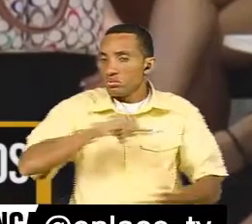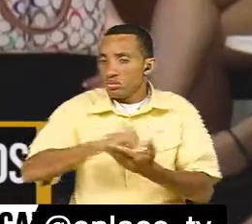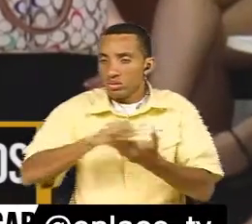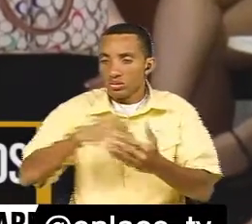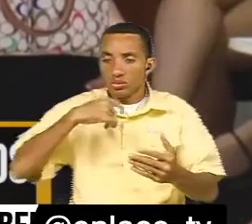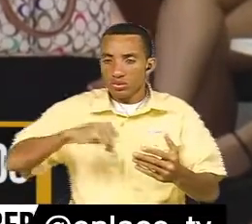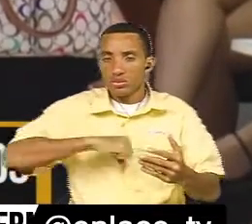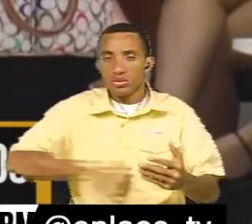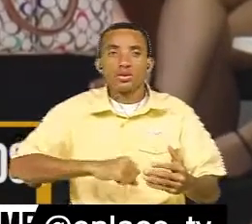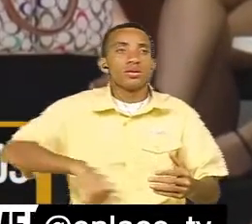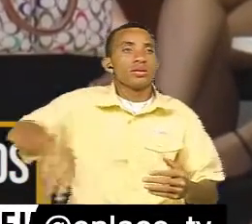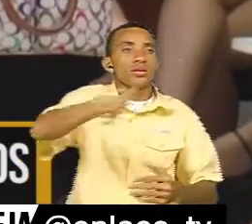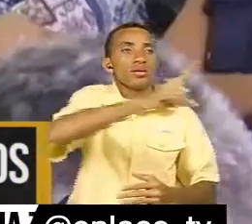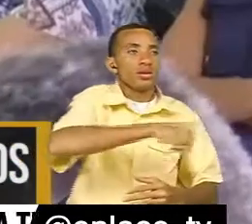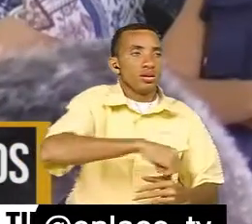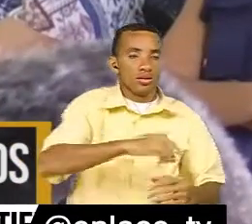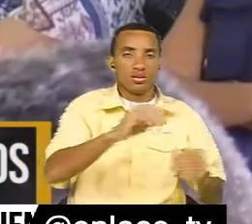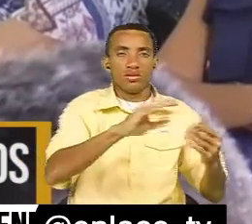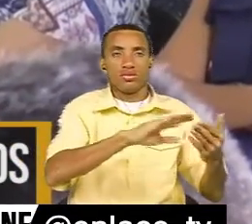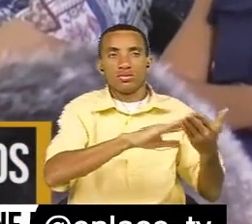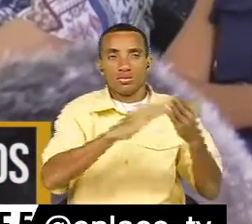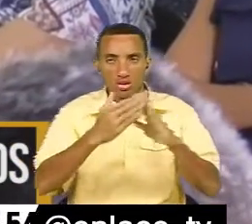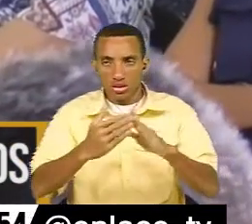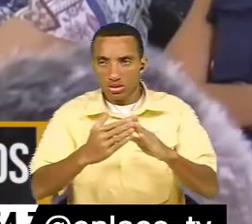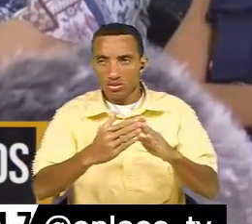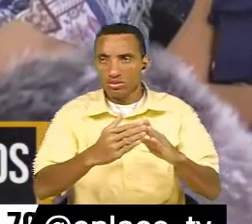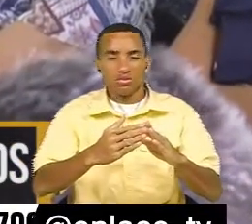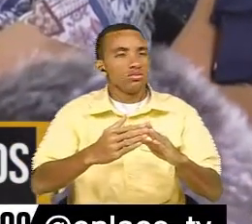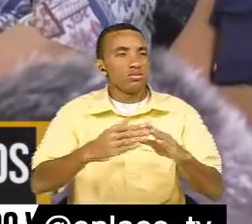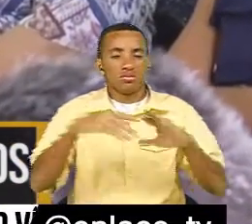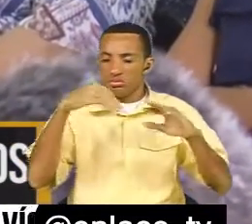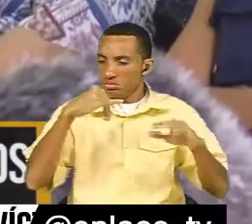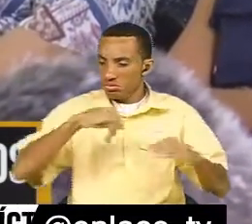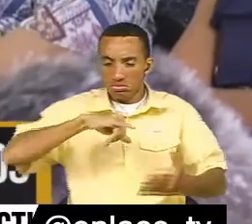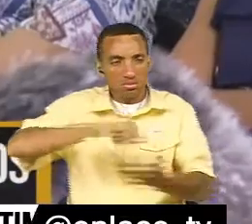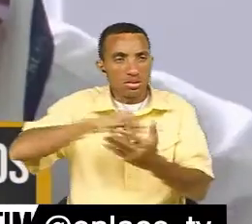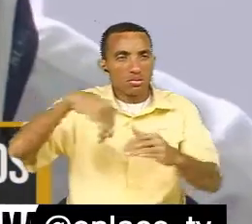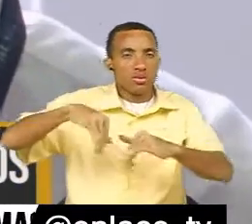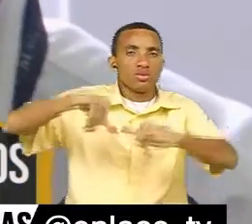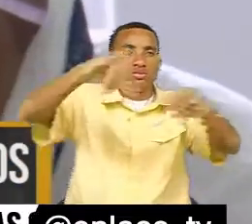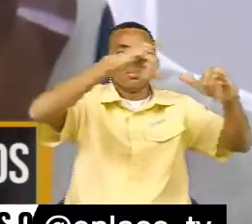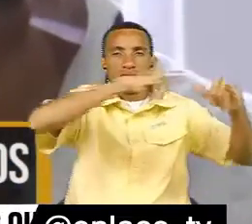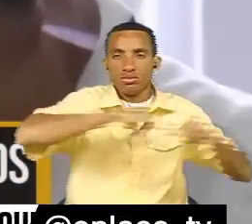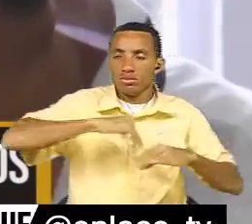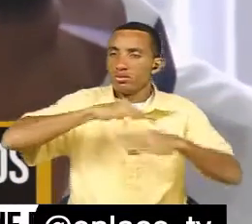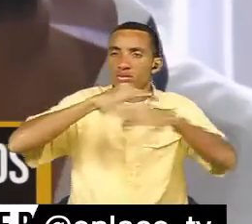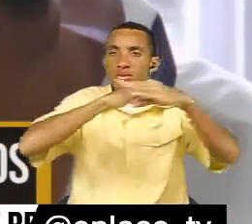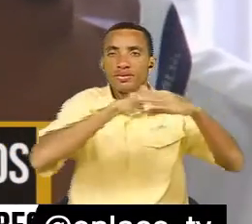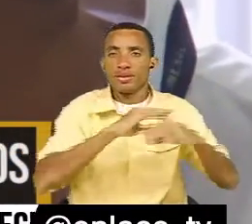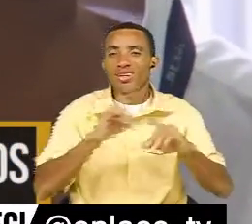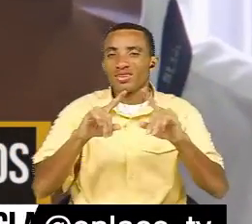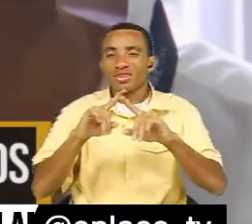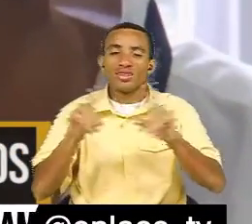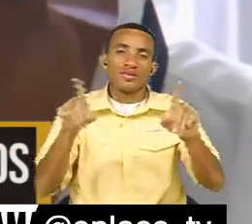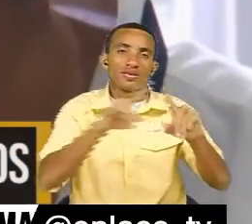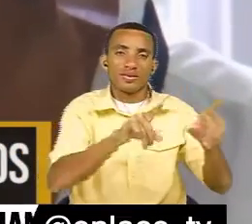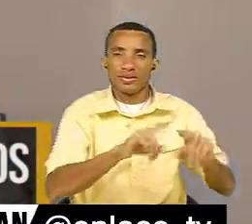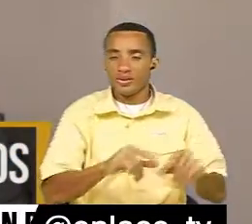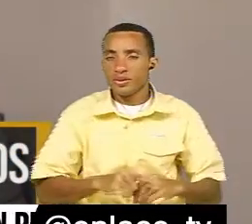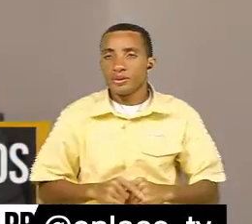resto de población de nuestra ciudad. Entonces, aquí nos toca y es ahí donde se presentan las diferencias. Nosotros no